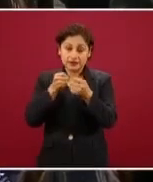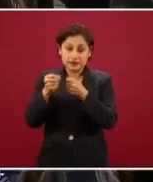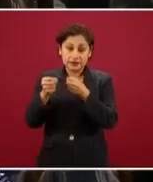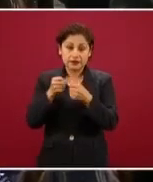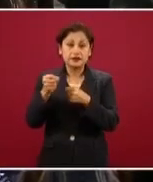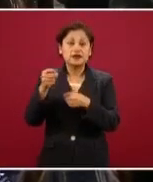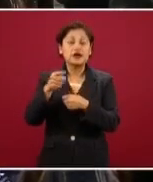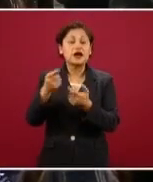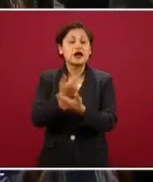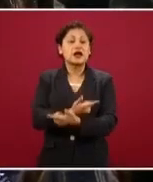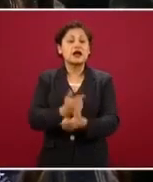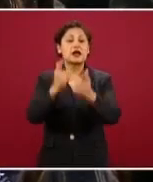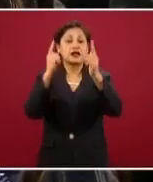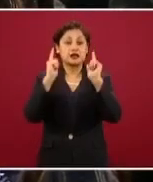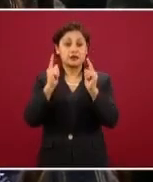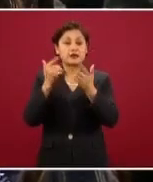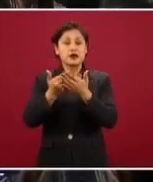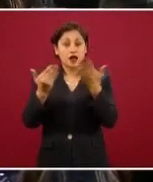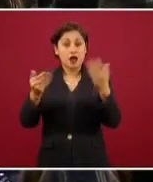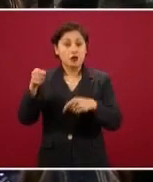inteligente como esa.